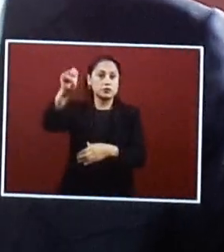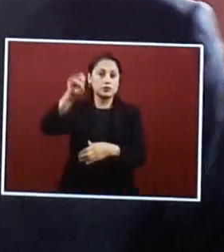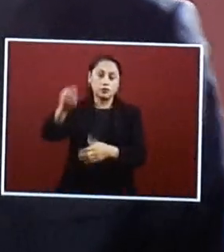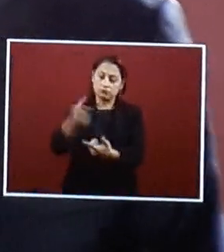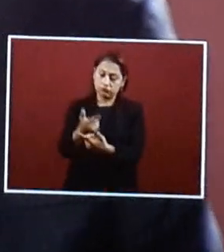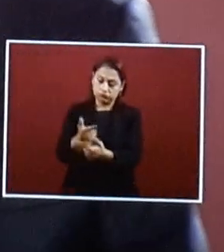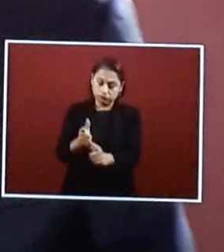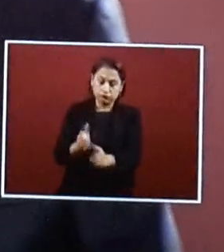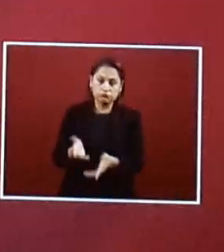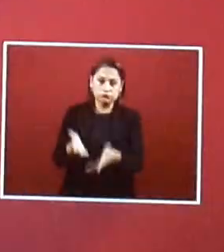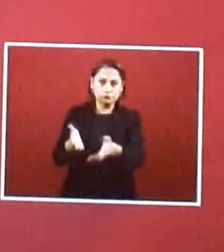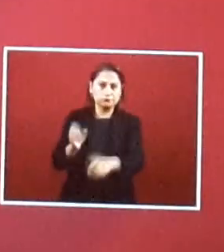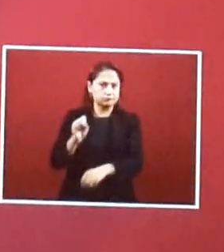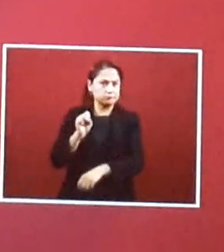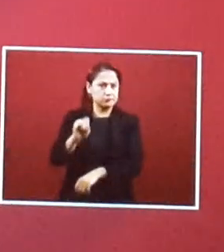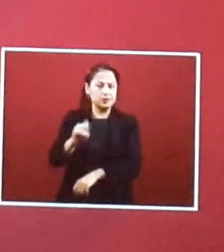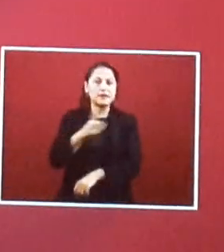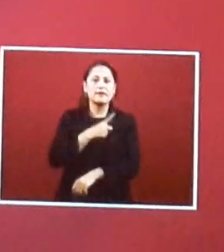sindical.